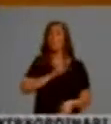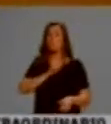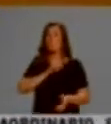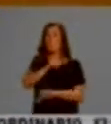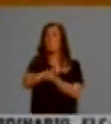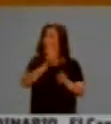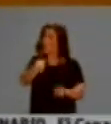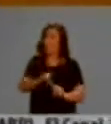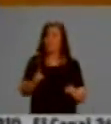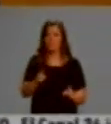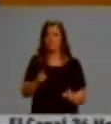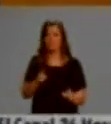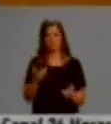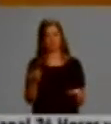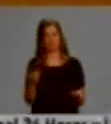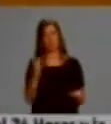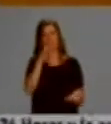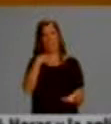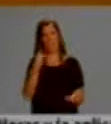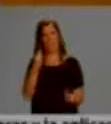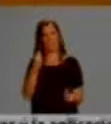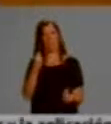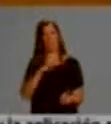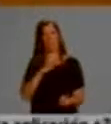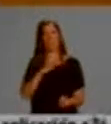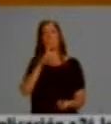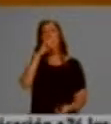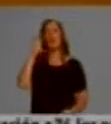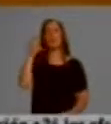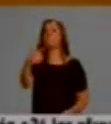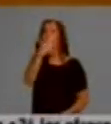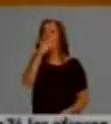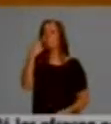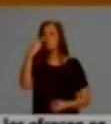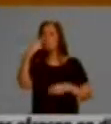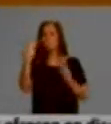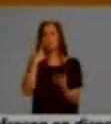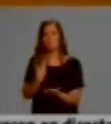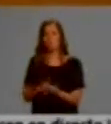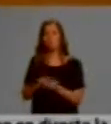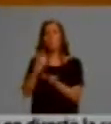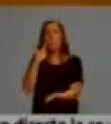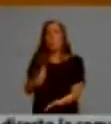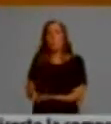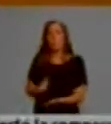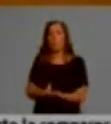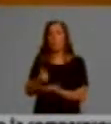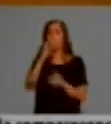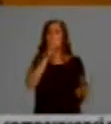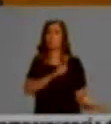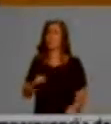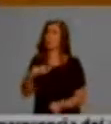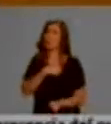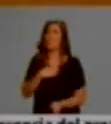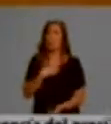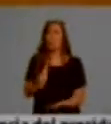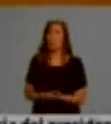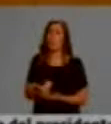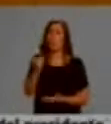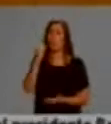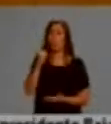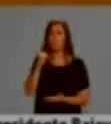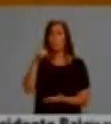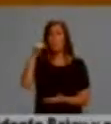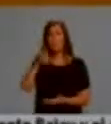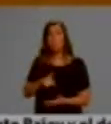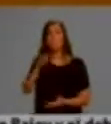parece, y pretende que todo un país que ha visto públicamente las pruebas de sus indefendibles actuaciones lo